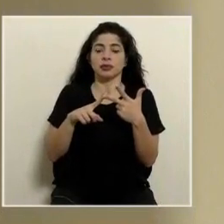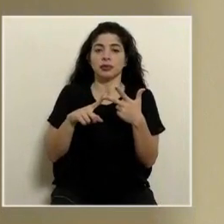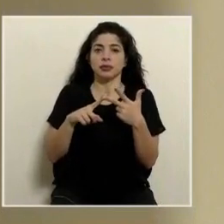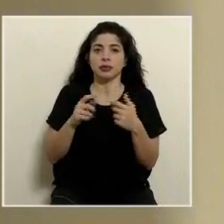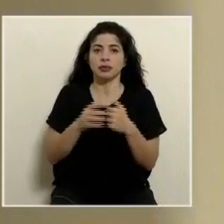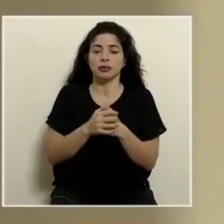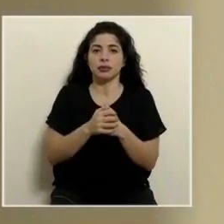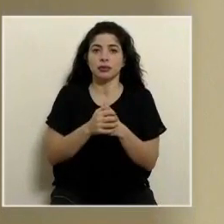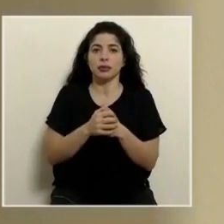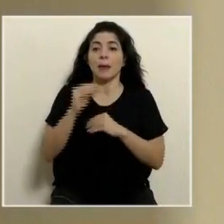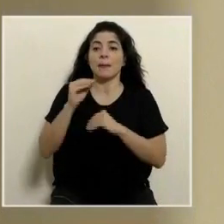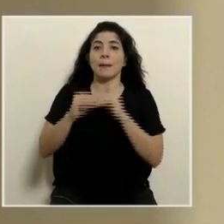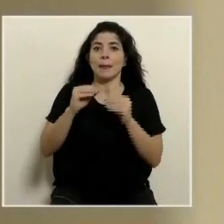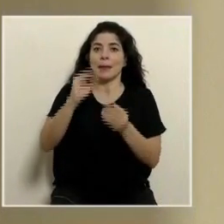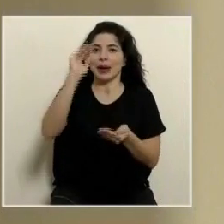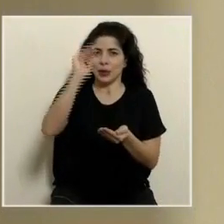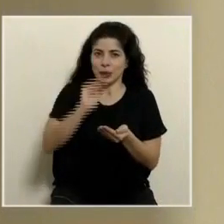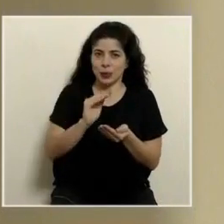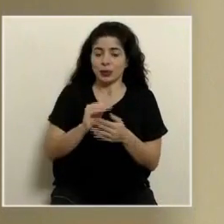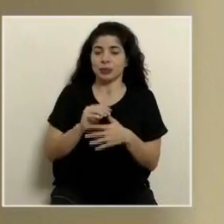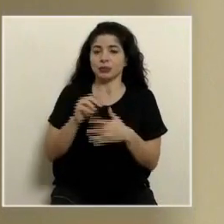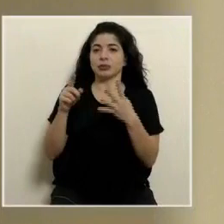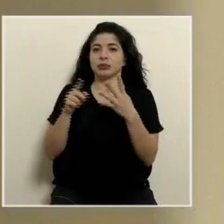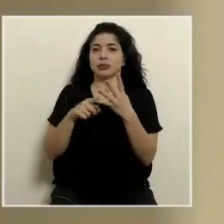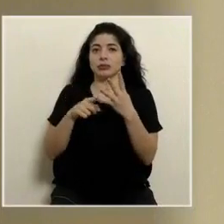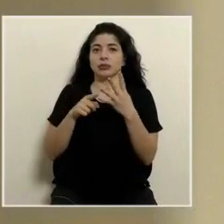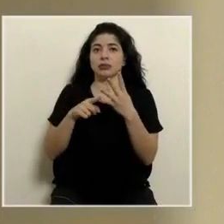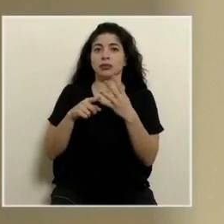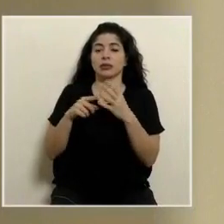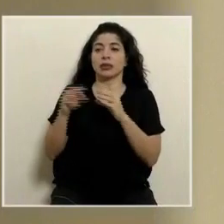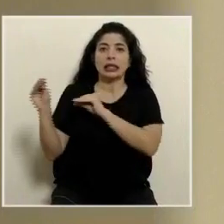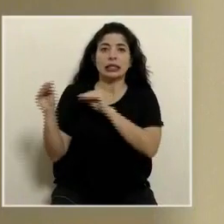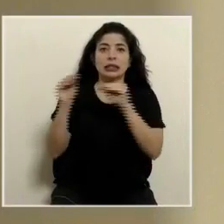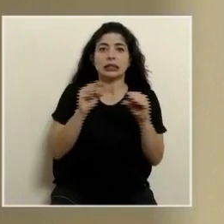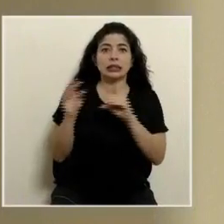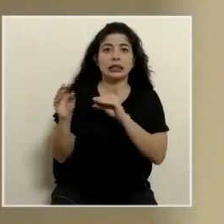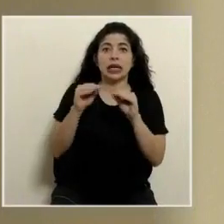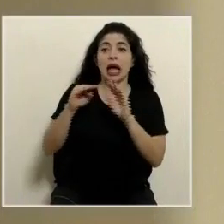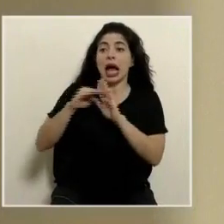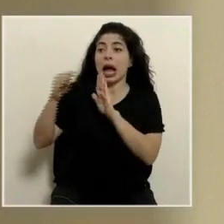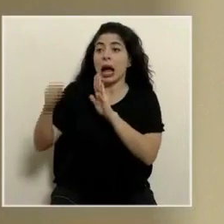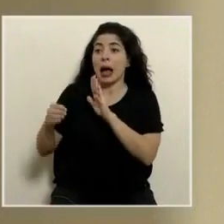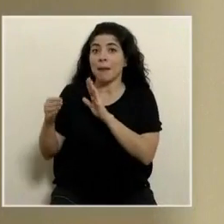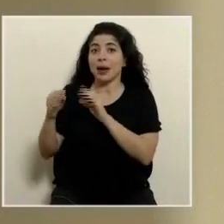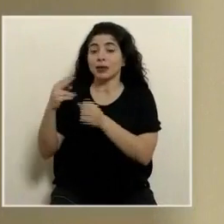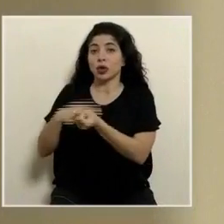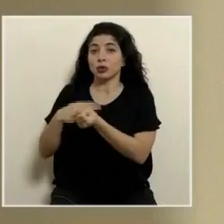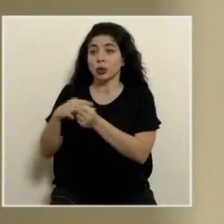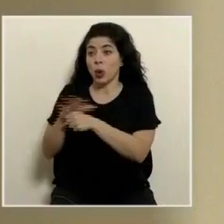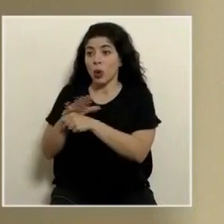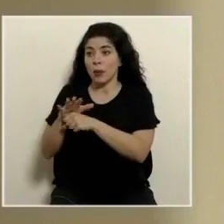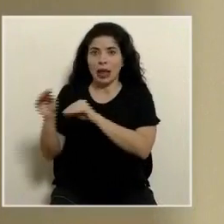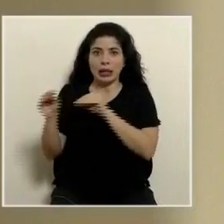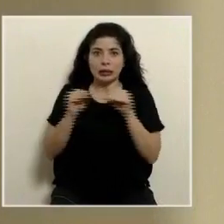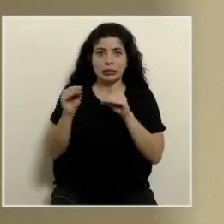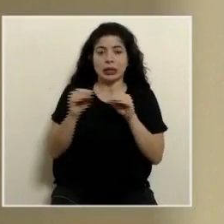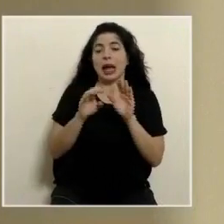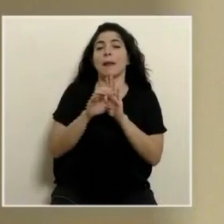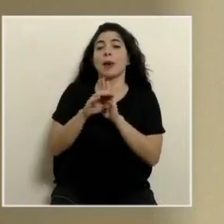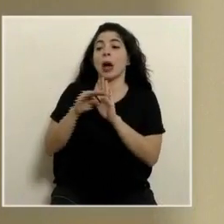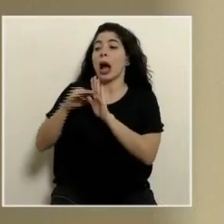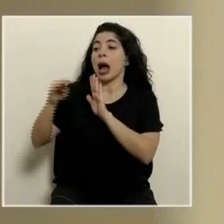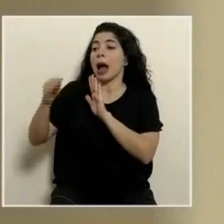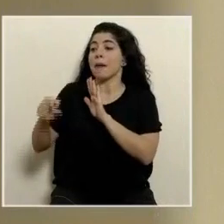de contagios, el traslado y liberación de camas ocupadas en hospitales, camas que hoy